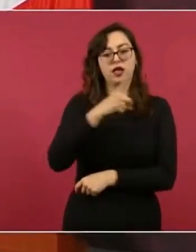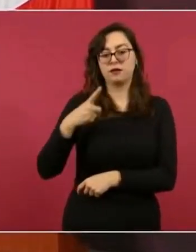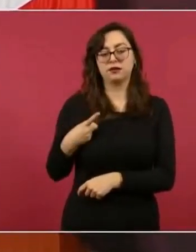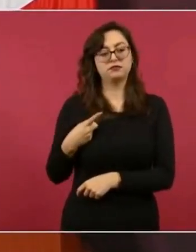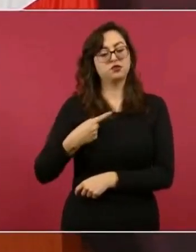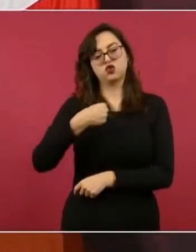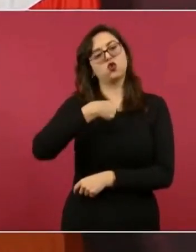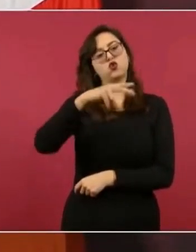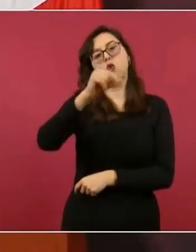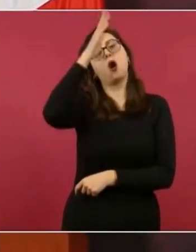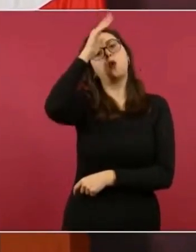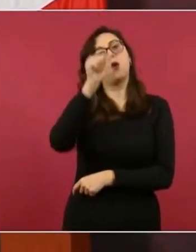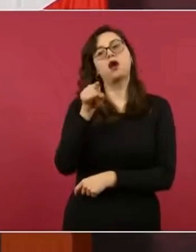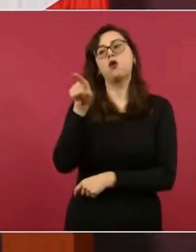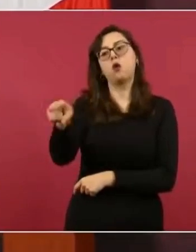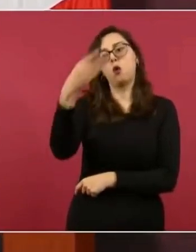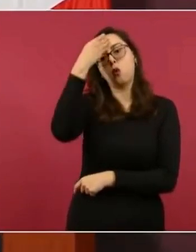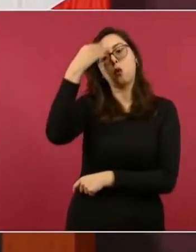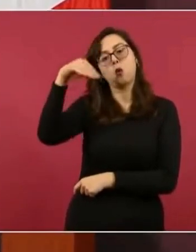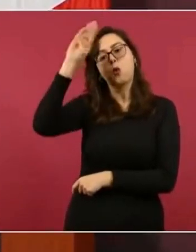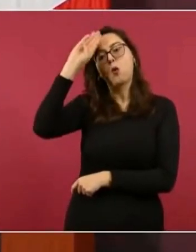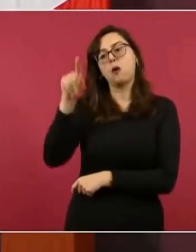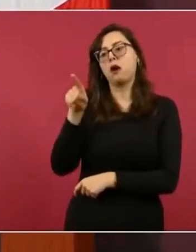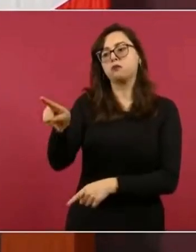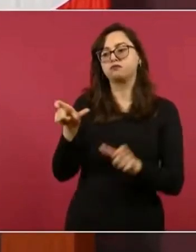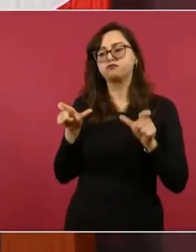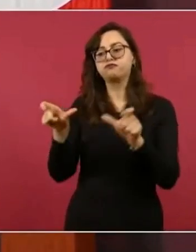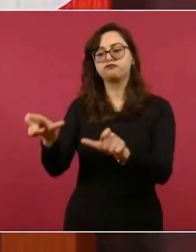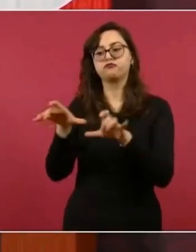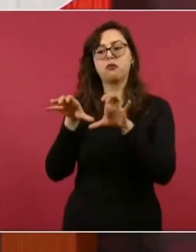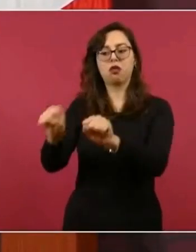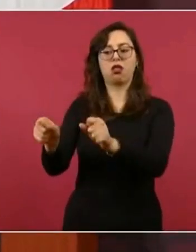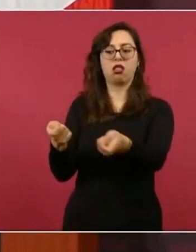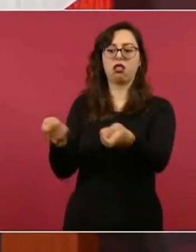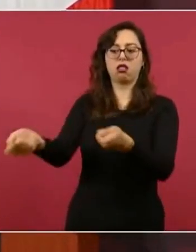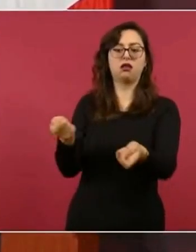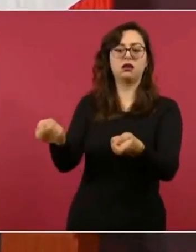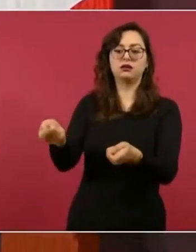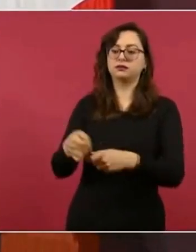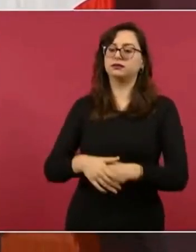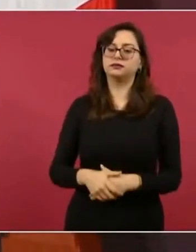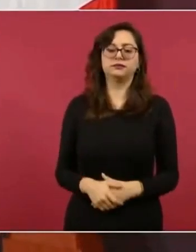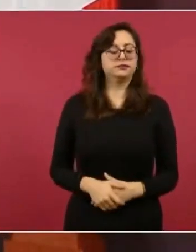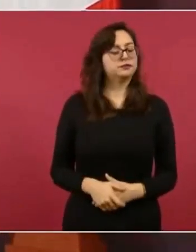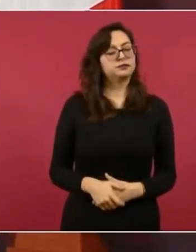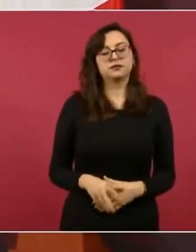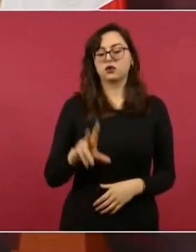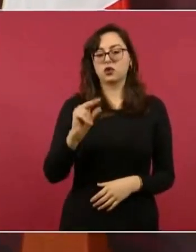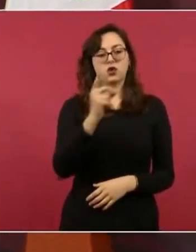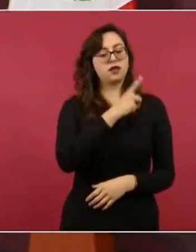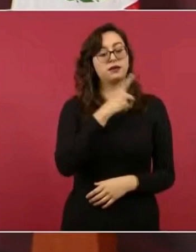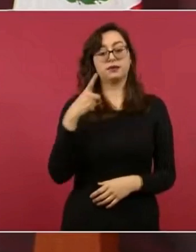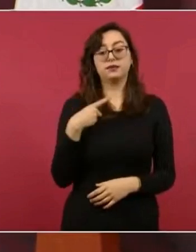desde siempre. Y no solo México, cada vez que hay